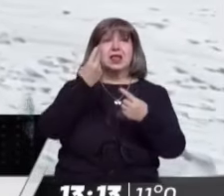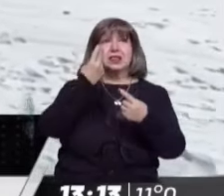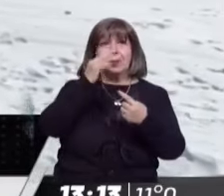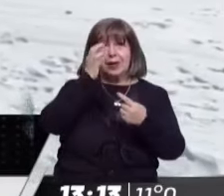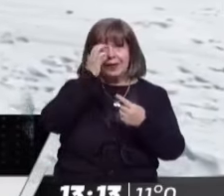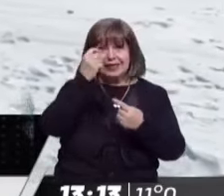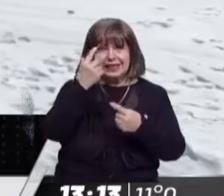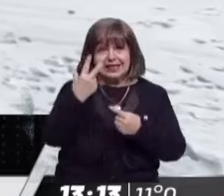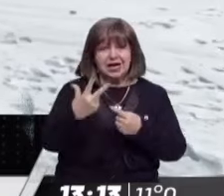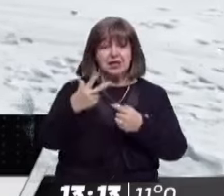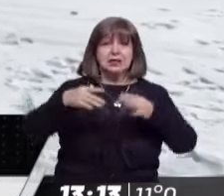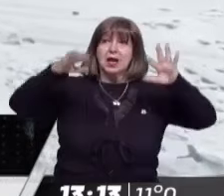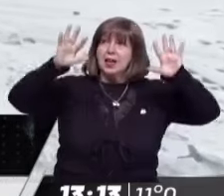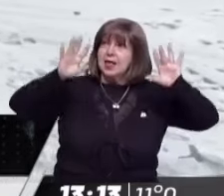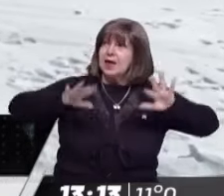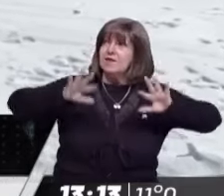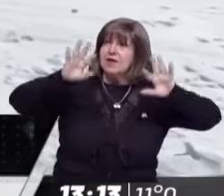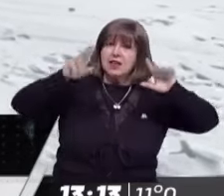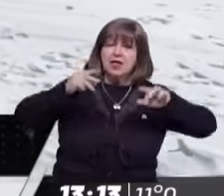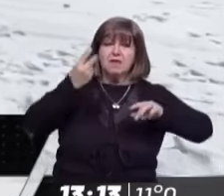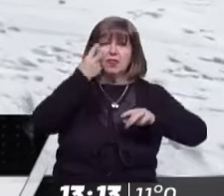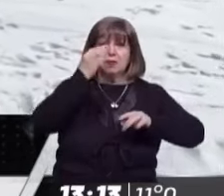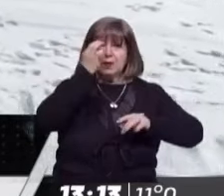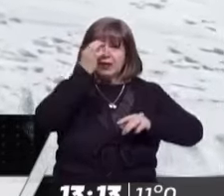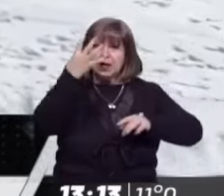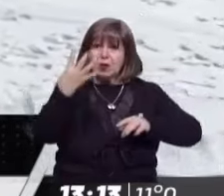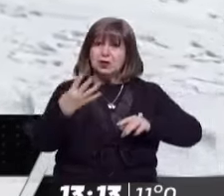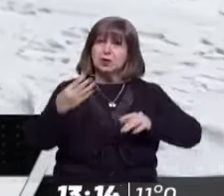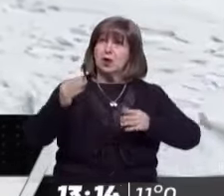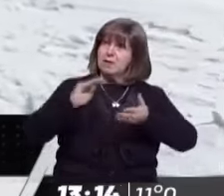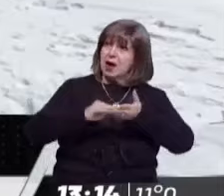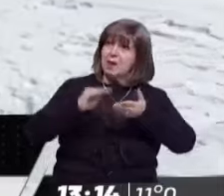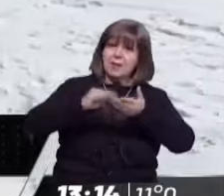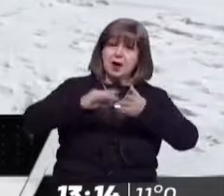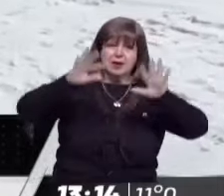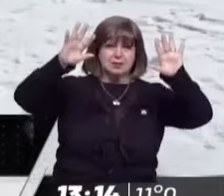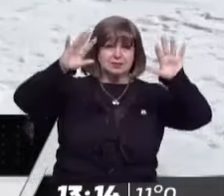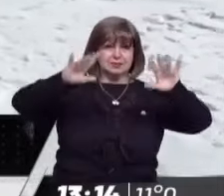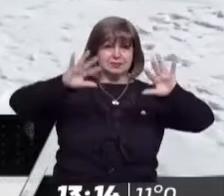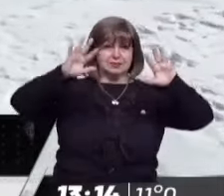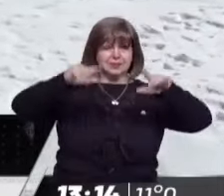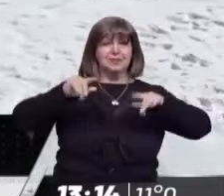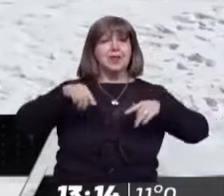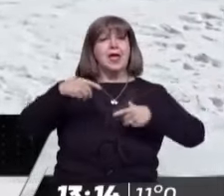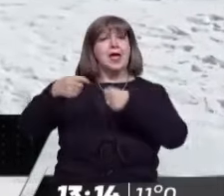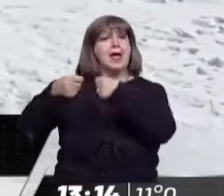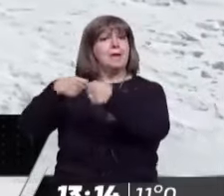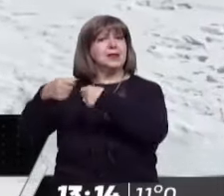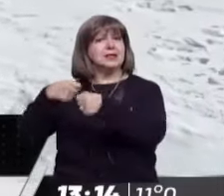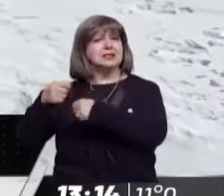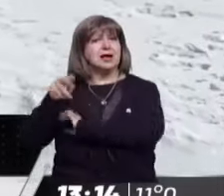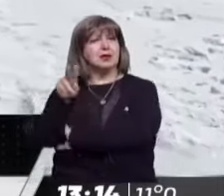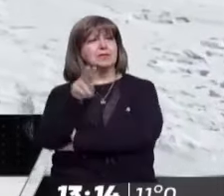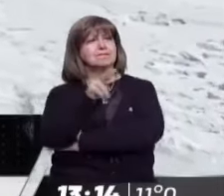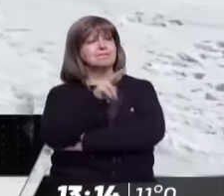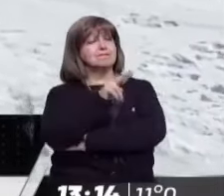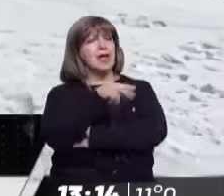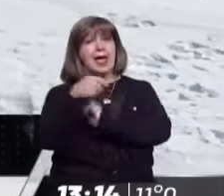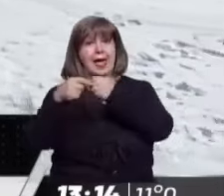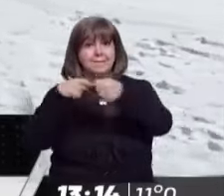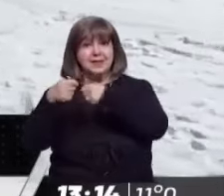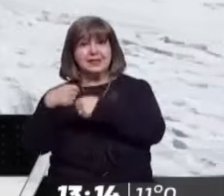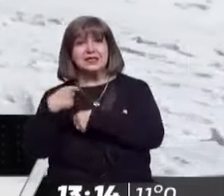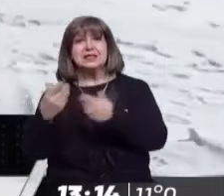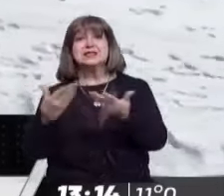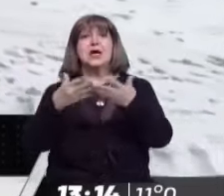año pasado 2023 y está nevando 2024, entonces hay muchas ganas y empresarios que están diciendo, ¿y si lo abrimos? ¡Qué